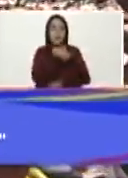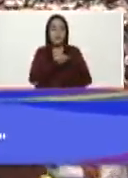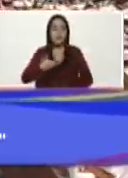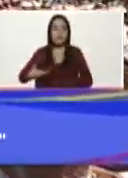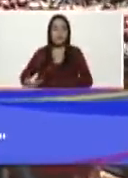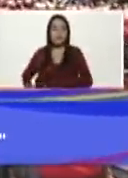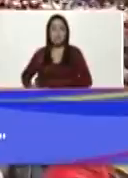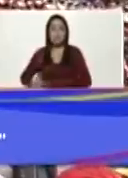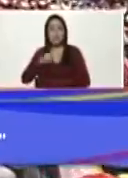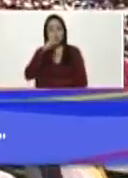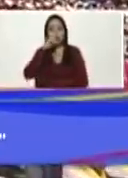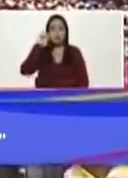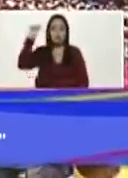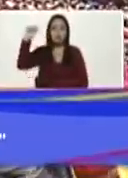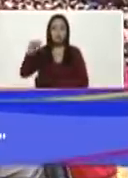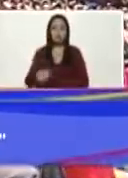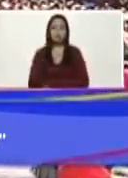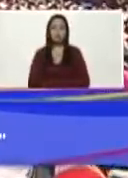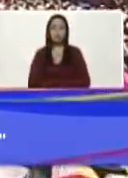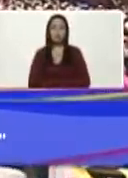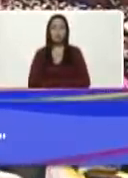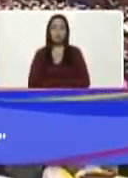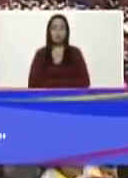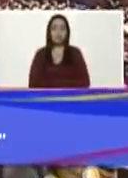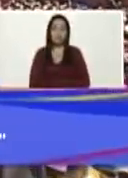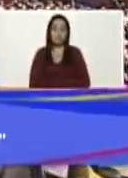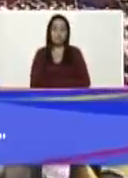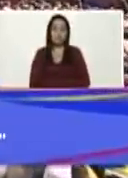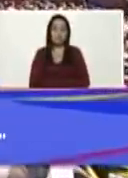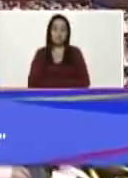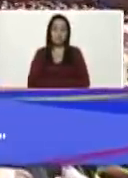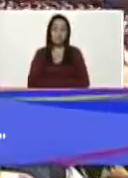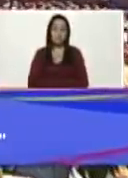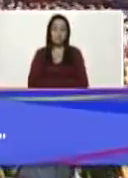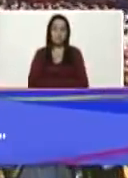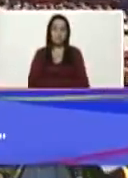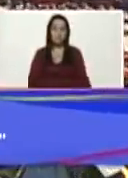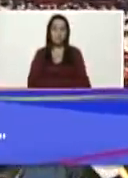presidente constitucional de la República Bolivariana de Venezuela.